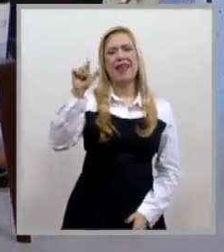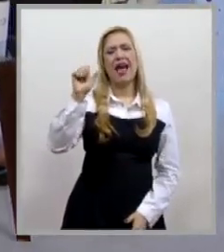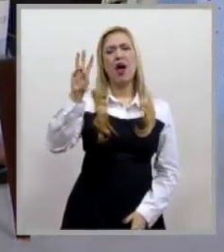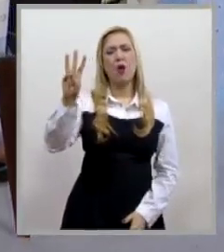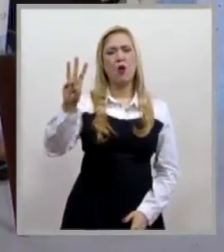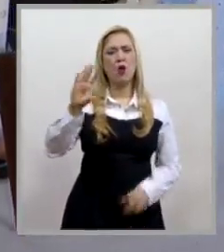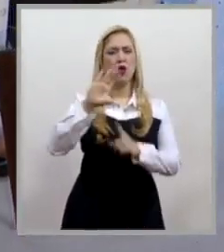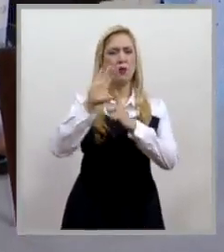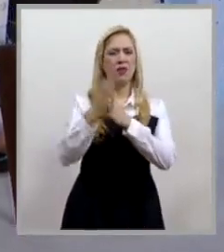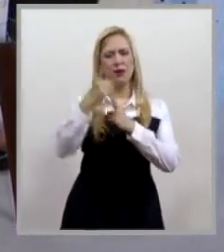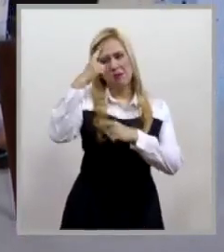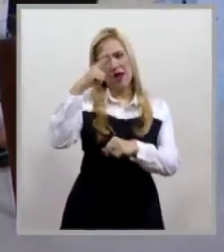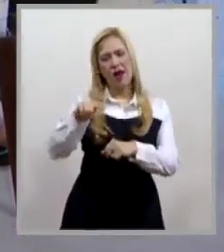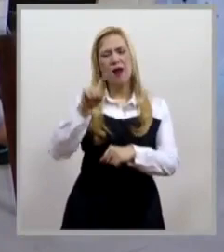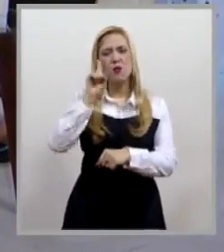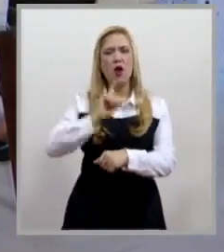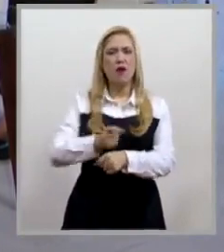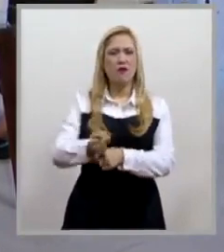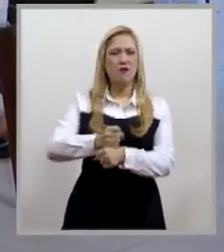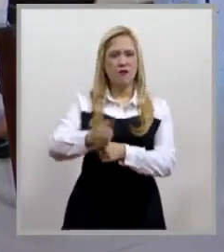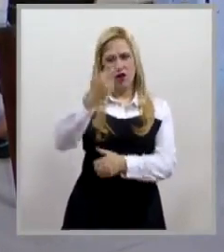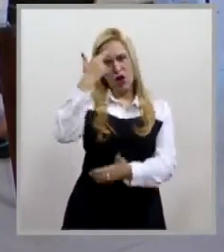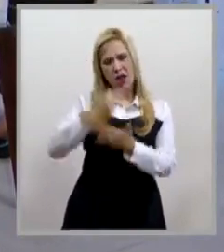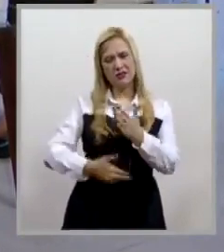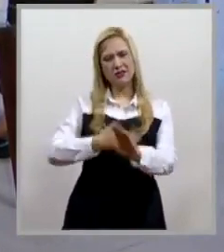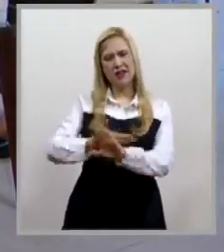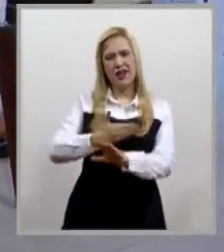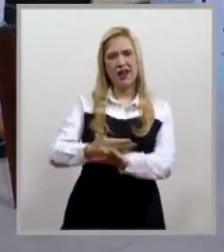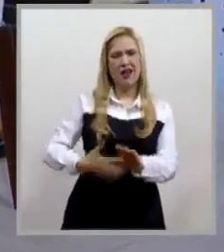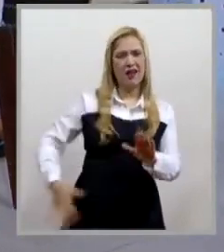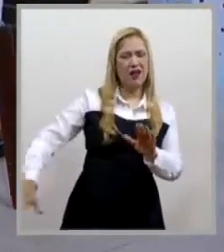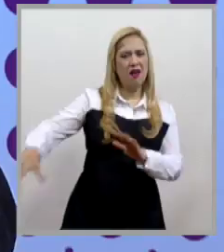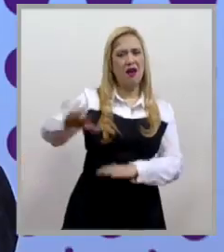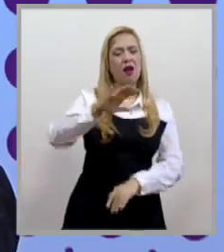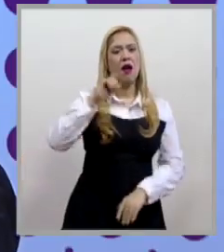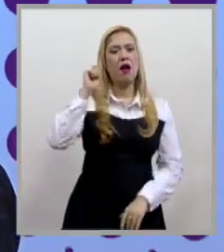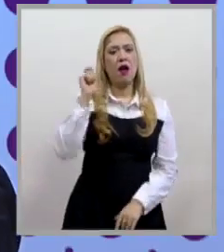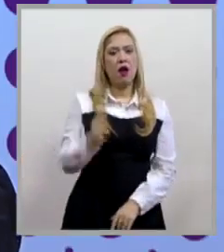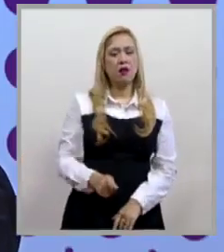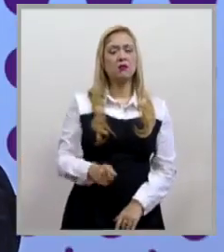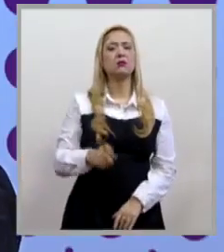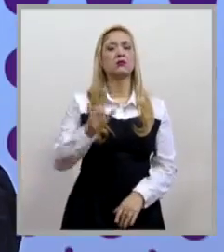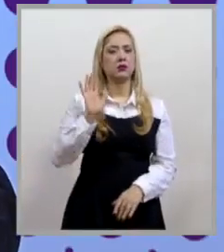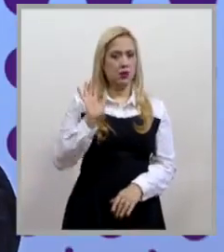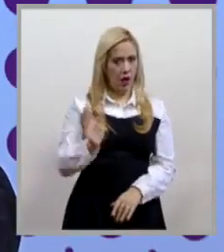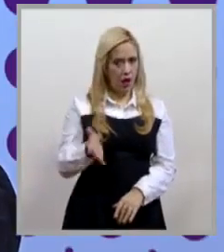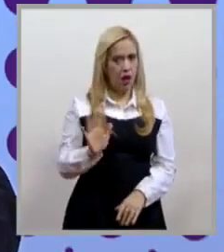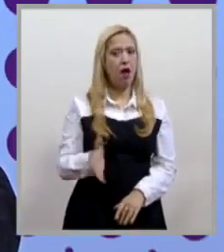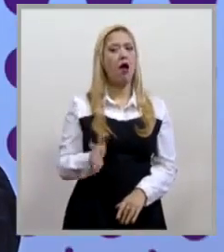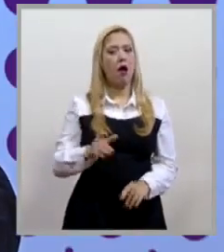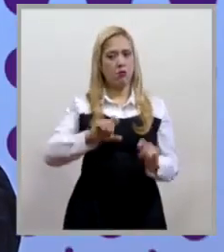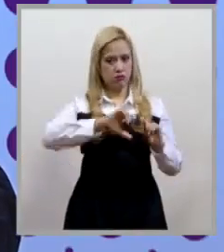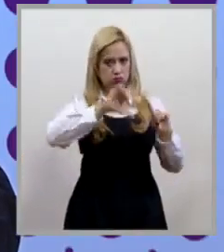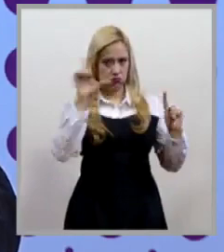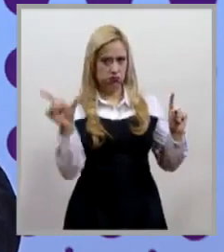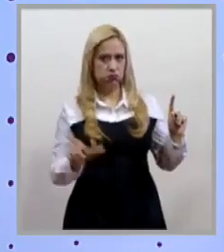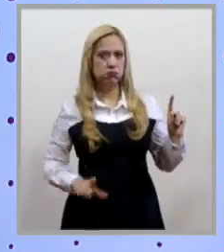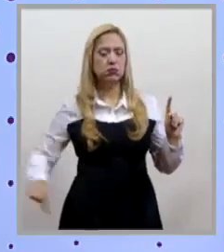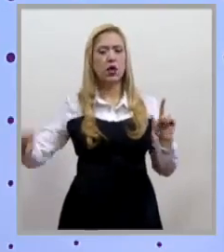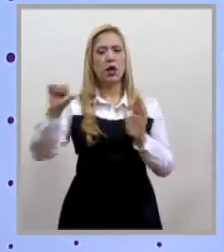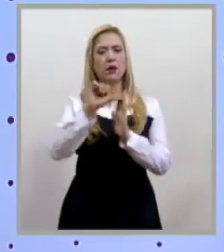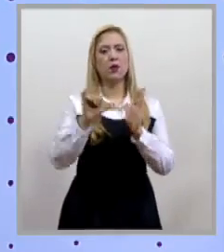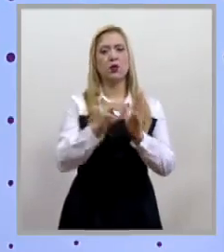sentido, primero, de que se tipifique en todos los estados de la República. Ya está tipificado a nivel federal en el